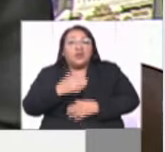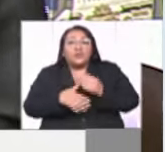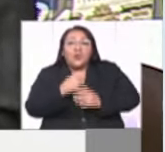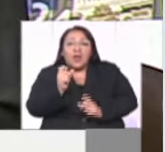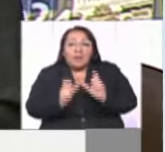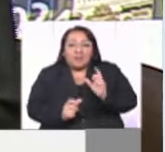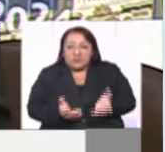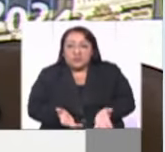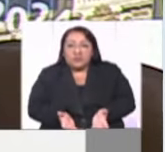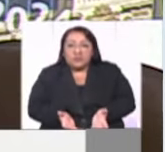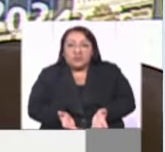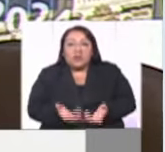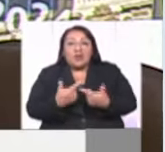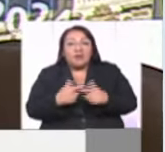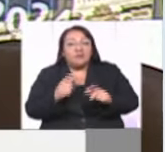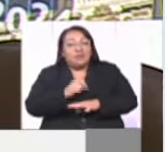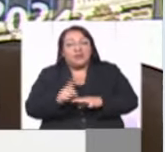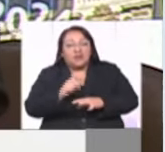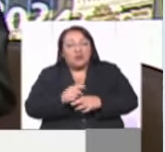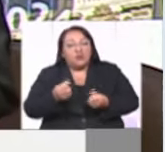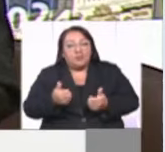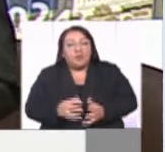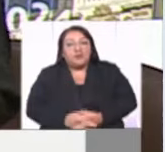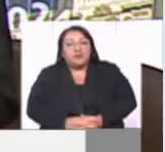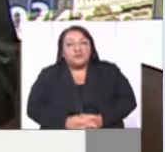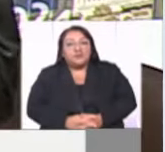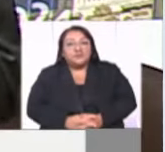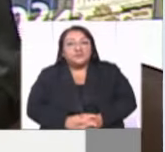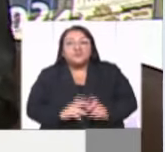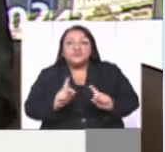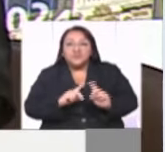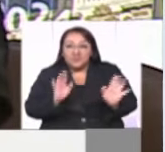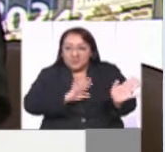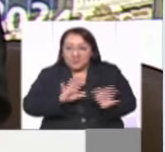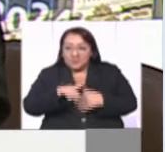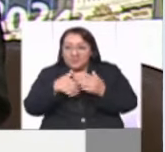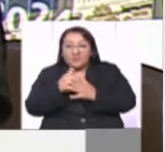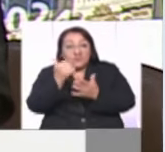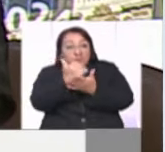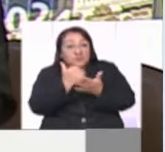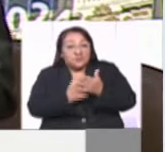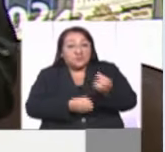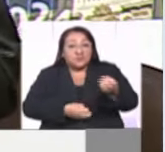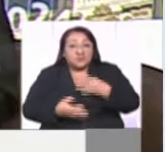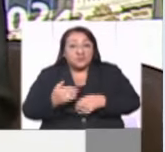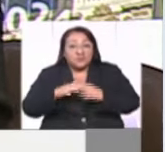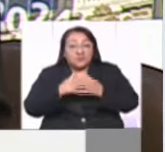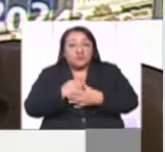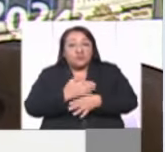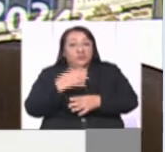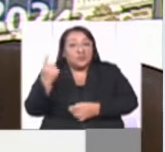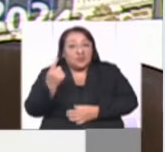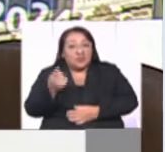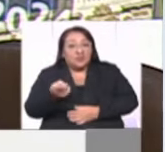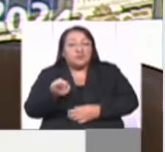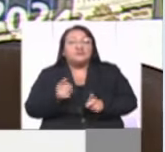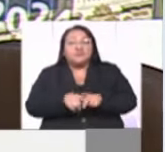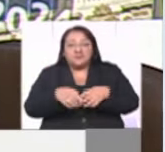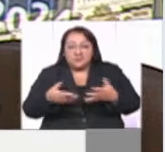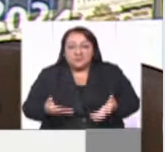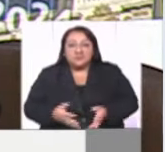persona a libre desarrollo y bienestar. Pero al margen de estos argumentos de índole general,